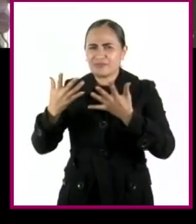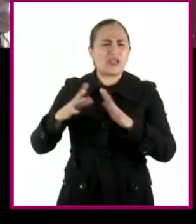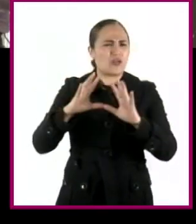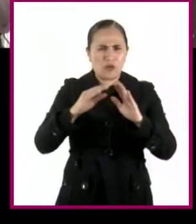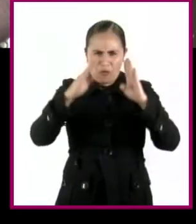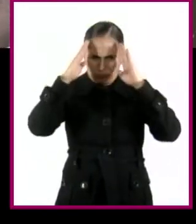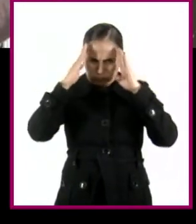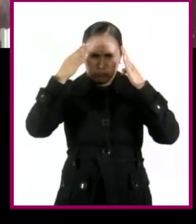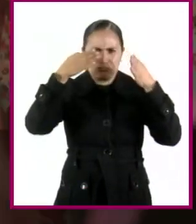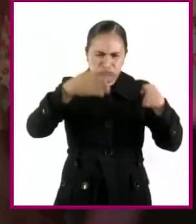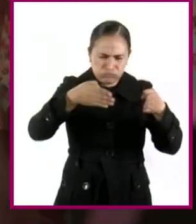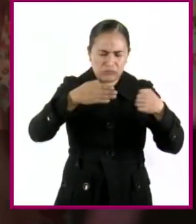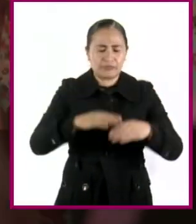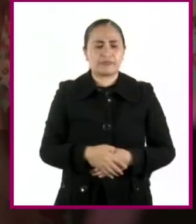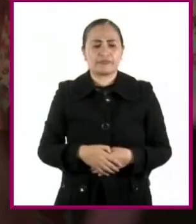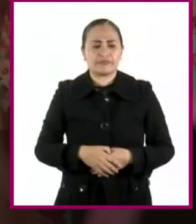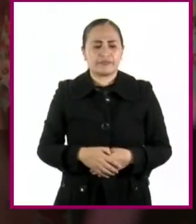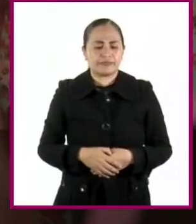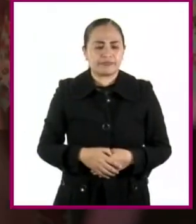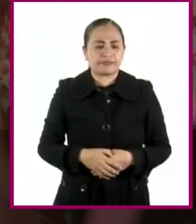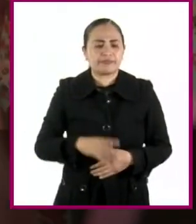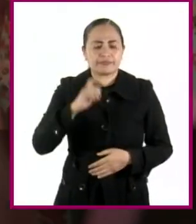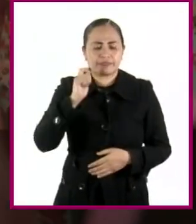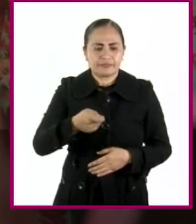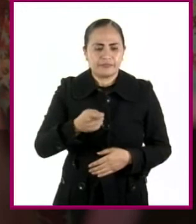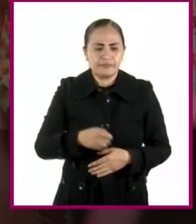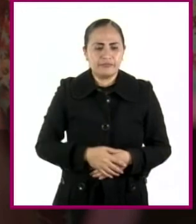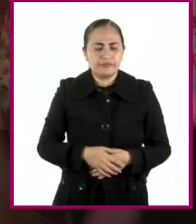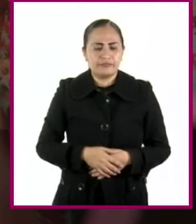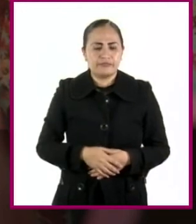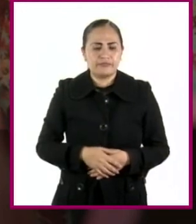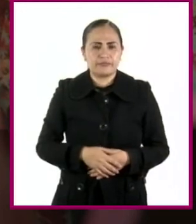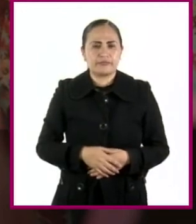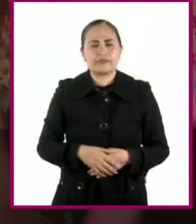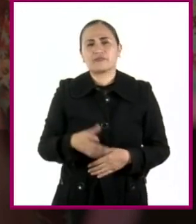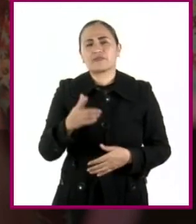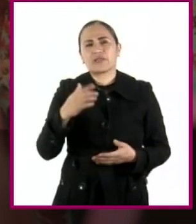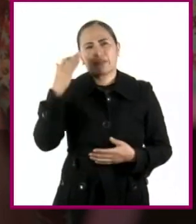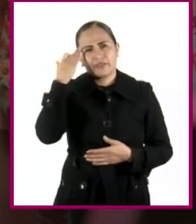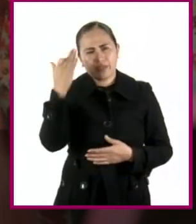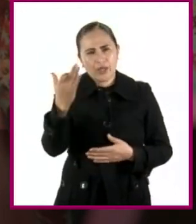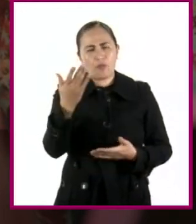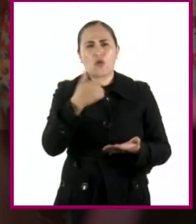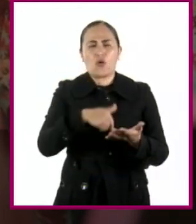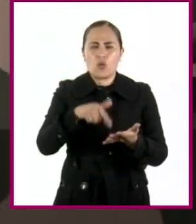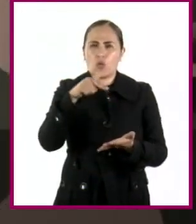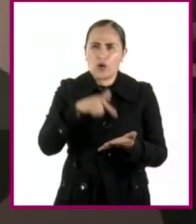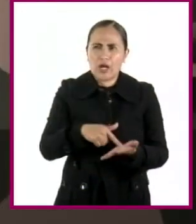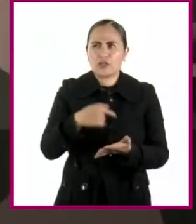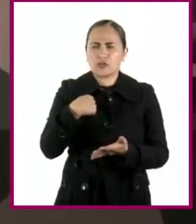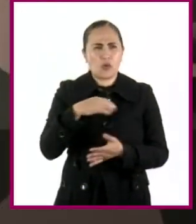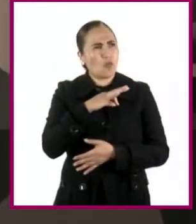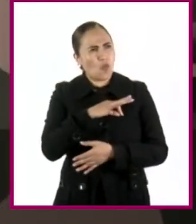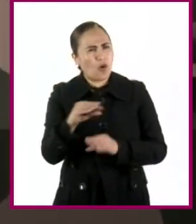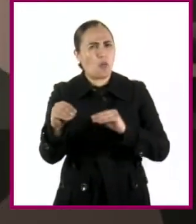y kinestésica. Es decir, ubicarte en el espacio y la seguridad de movimiento.